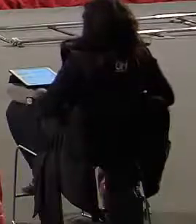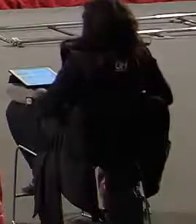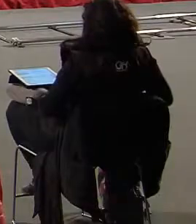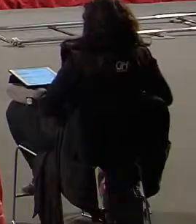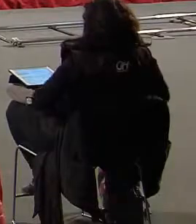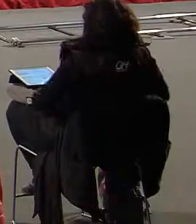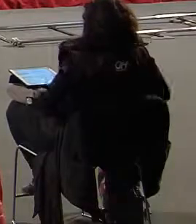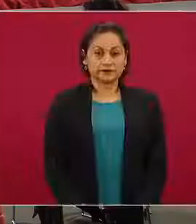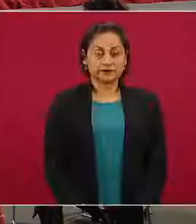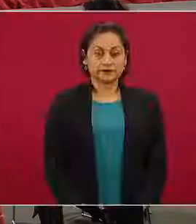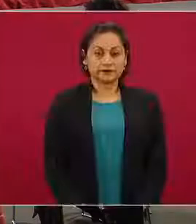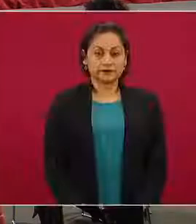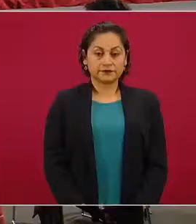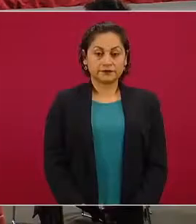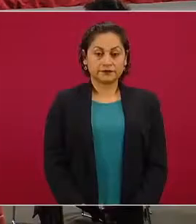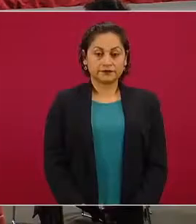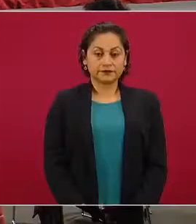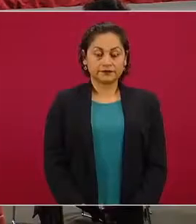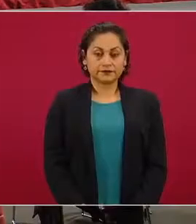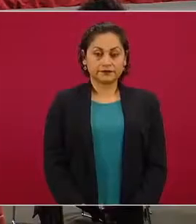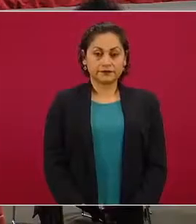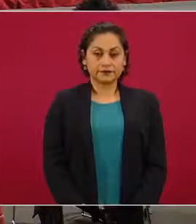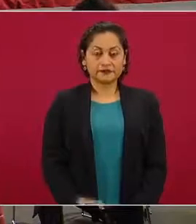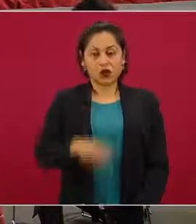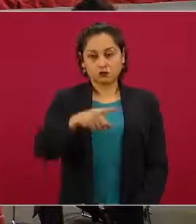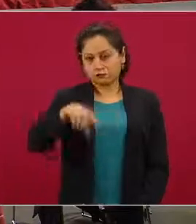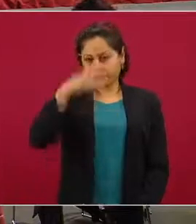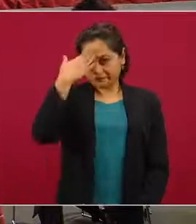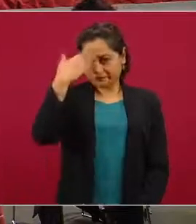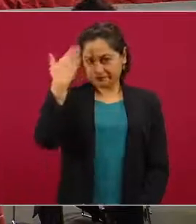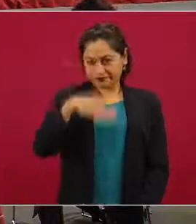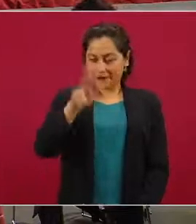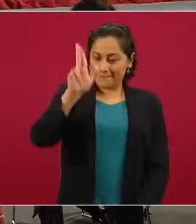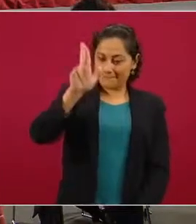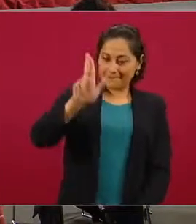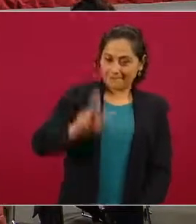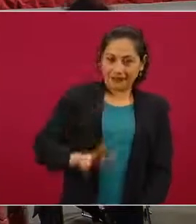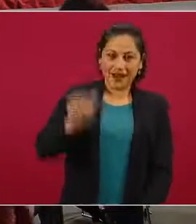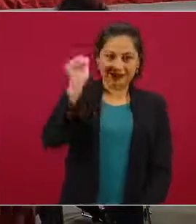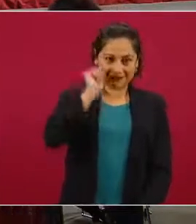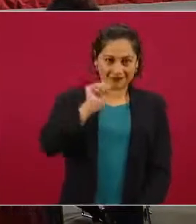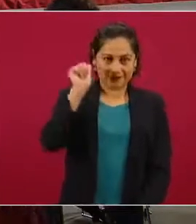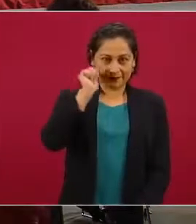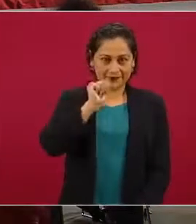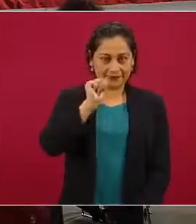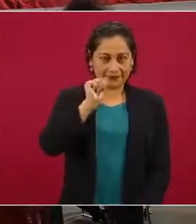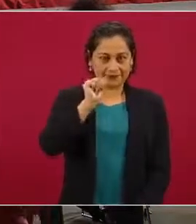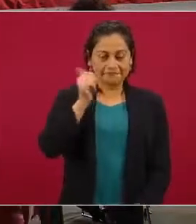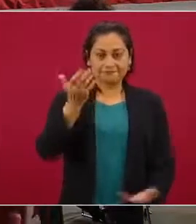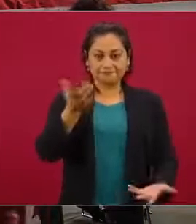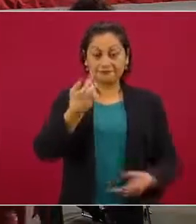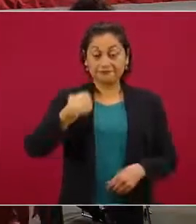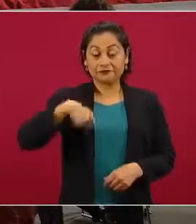Pues como los martes de cada semana vamos a